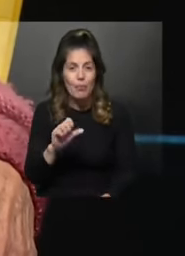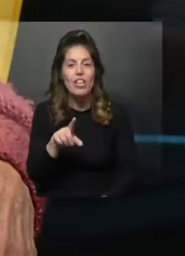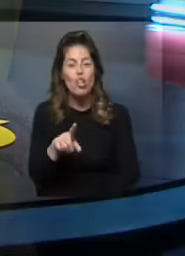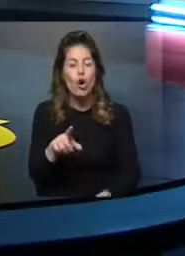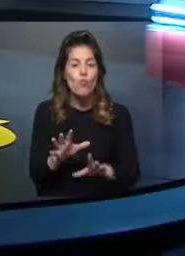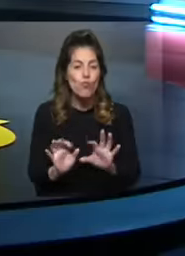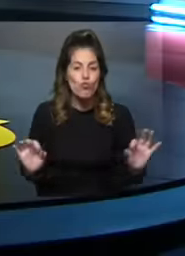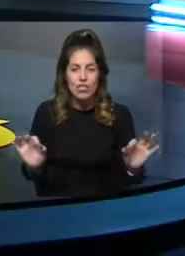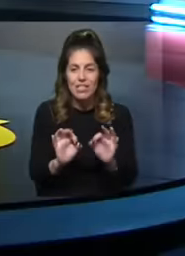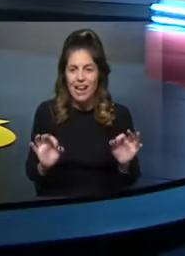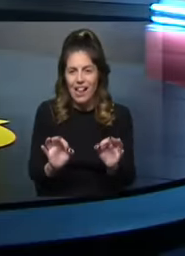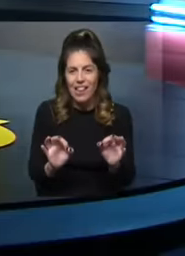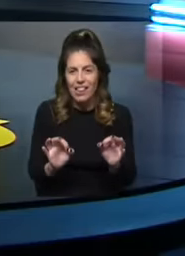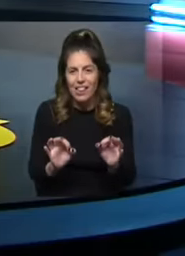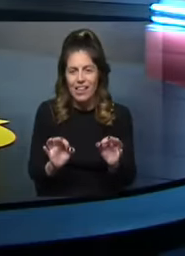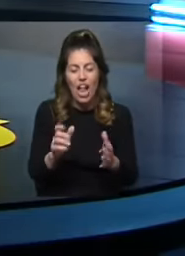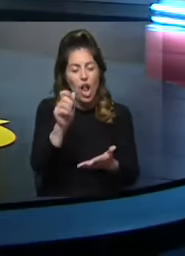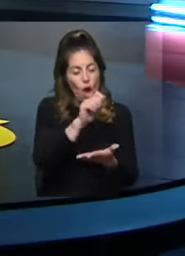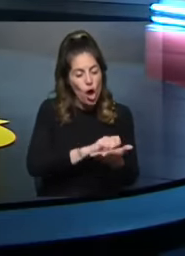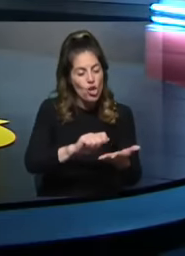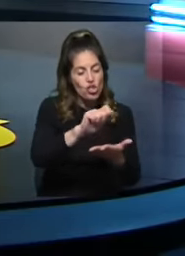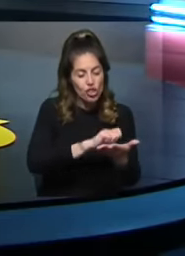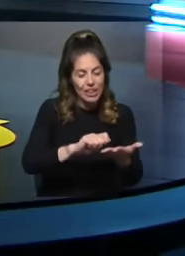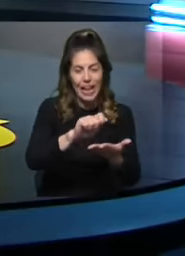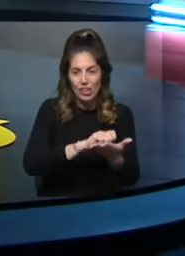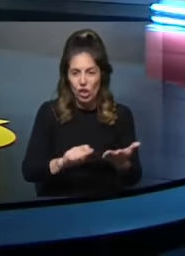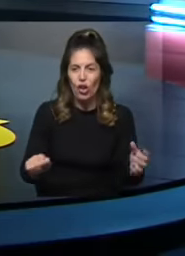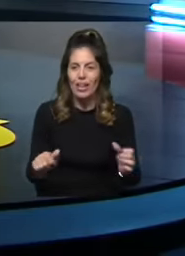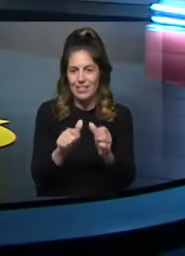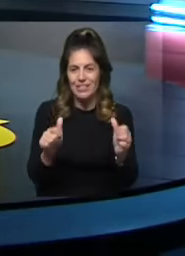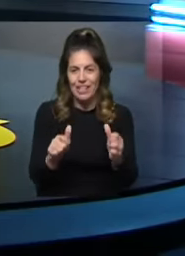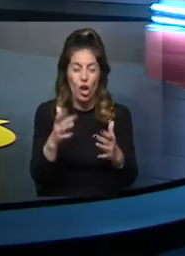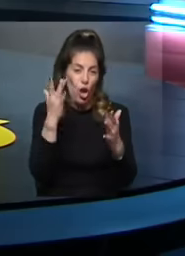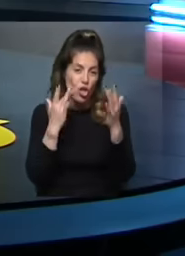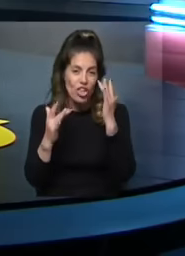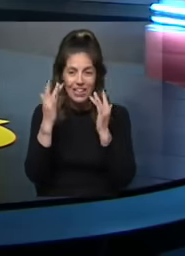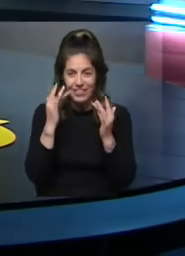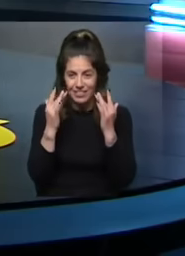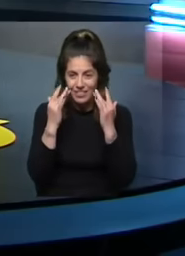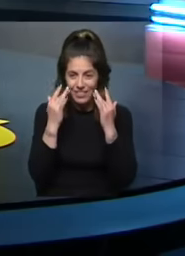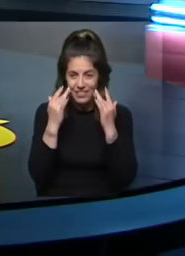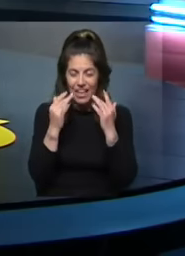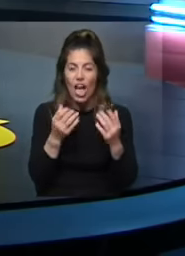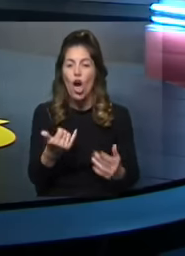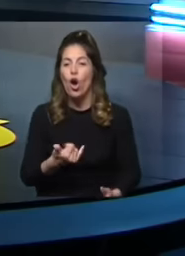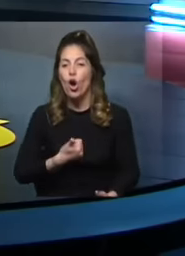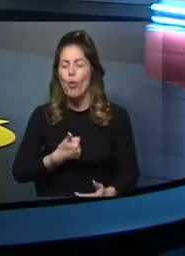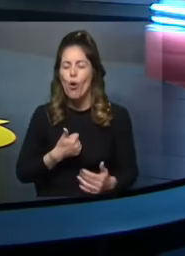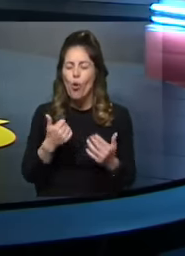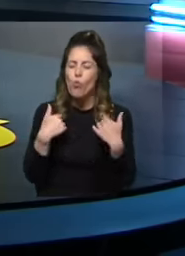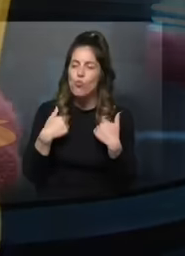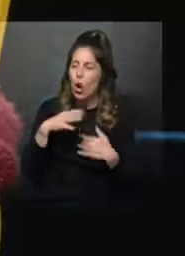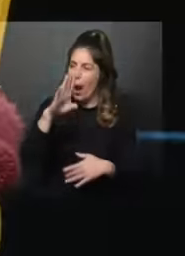musical, los textos que han hecho los artistas, de cómo uno se educaba